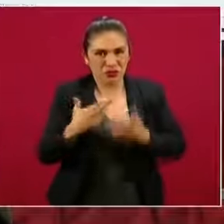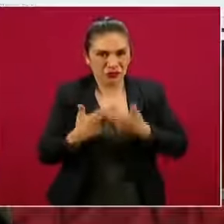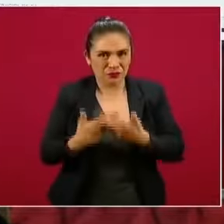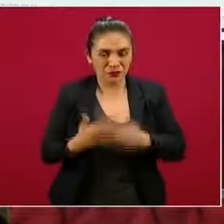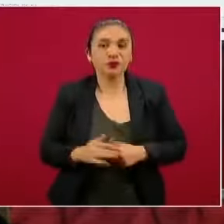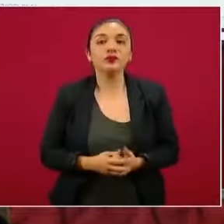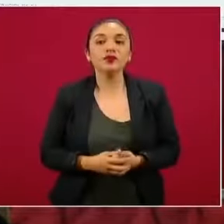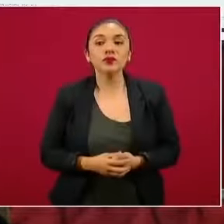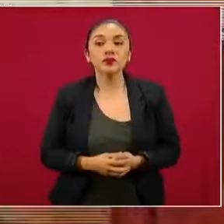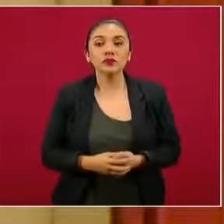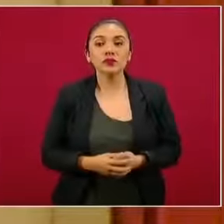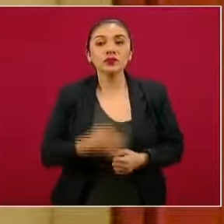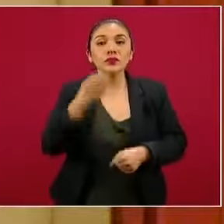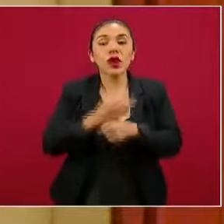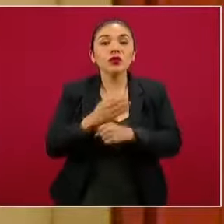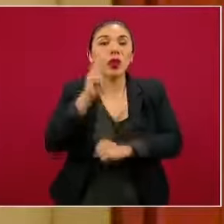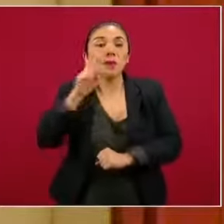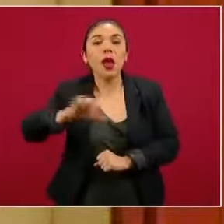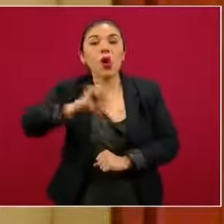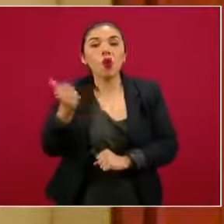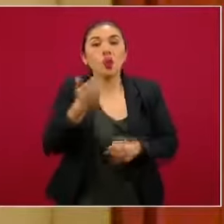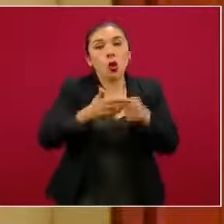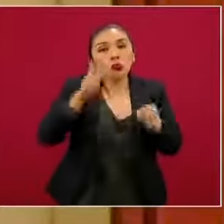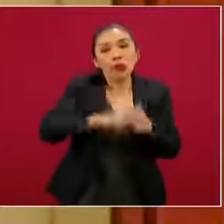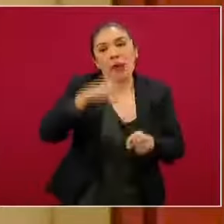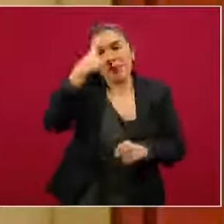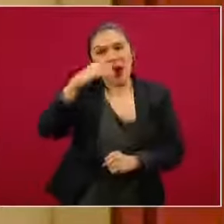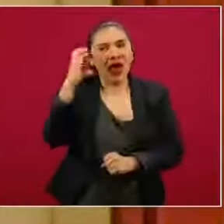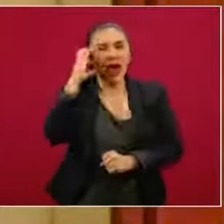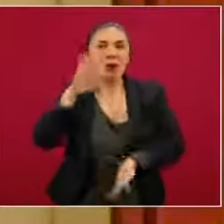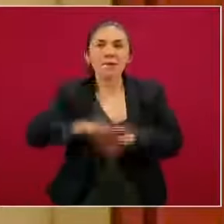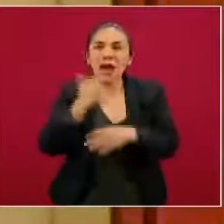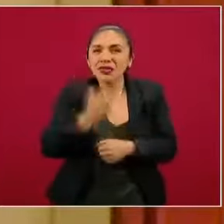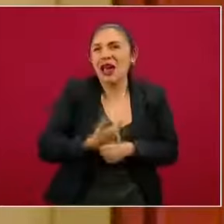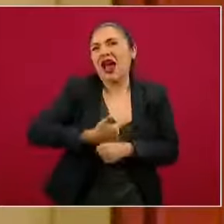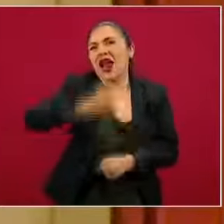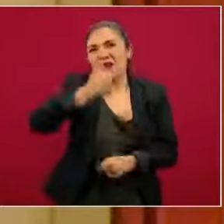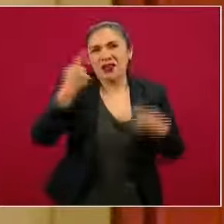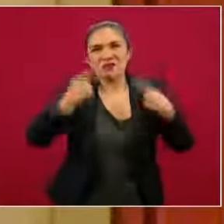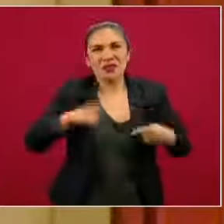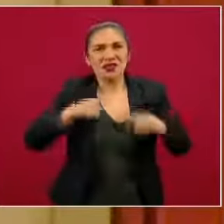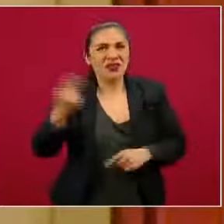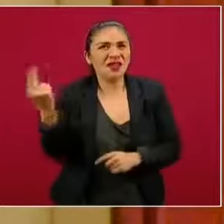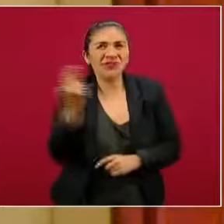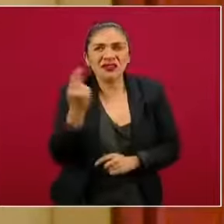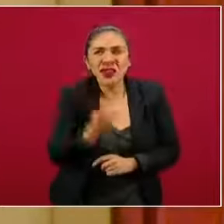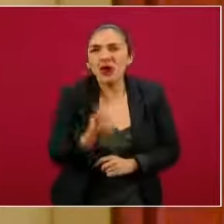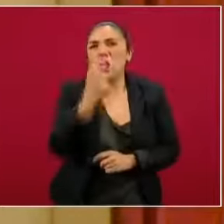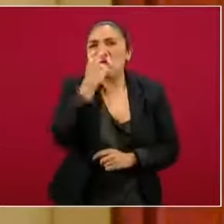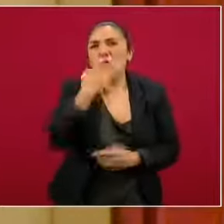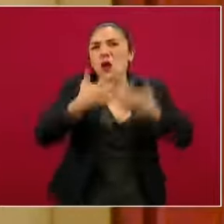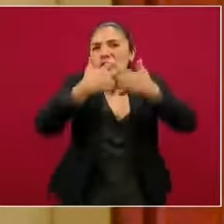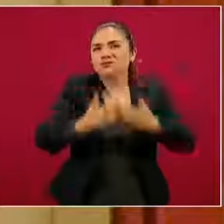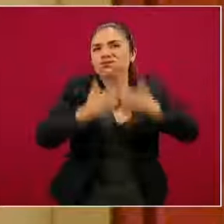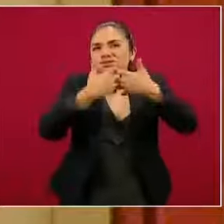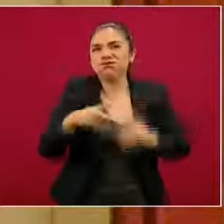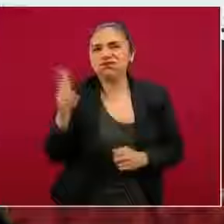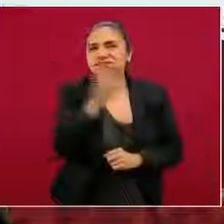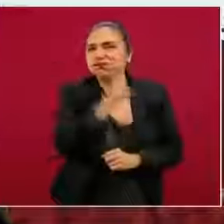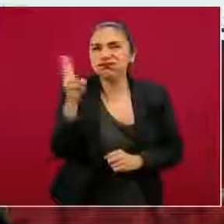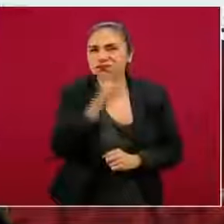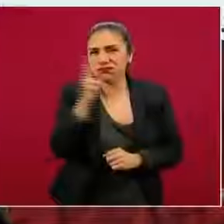Veamos la de camas críticas, es decir, camas para pacientes críticos, son aquellas camas que tienen ventilador y